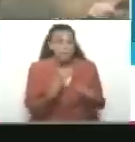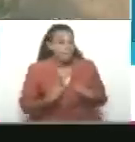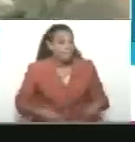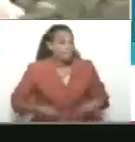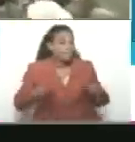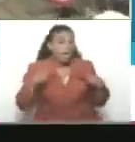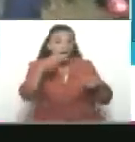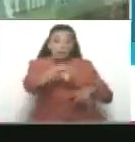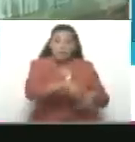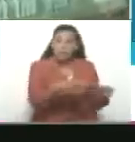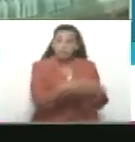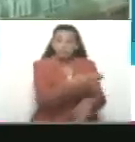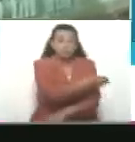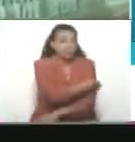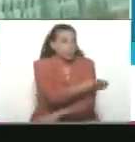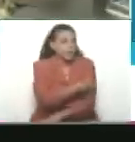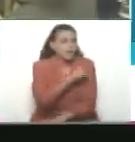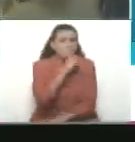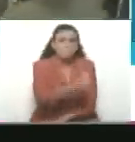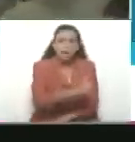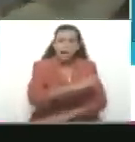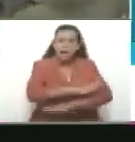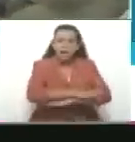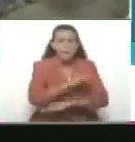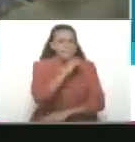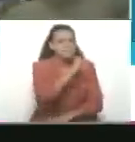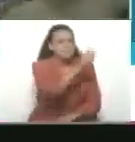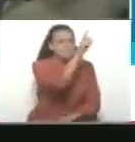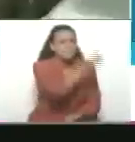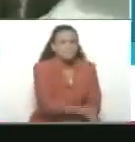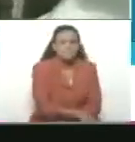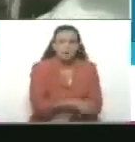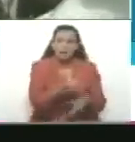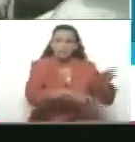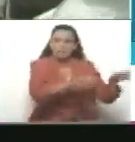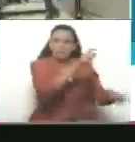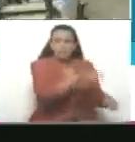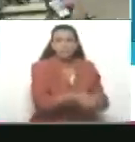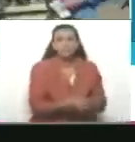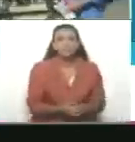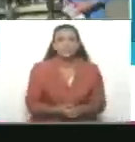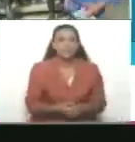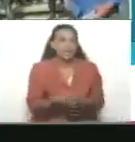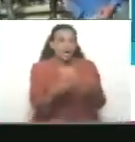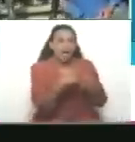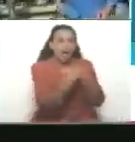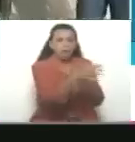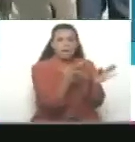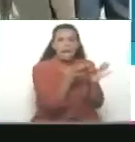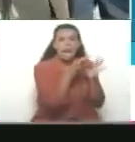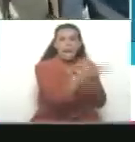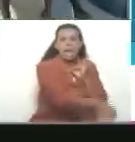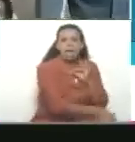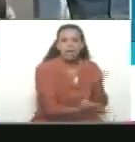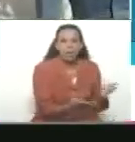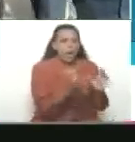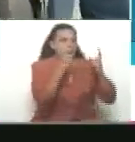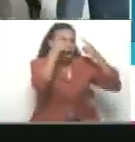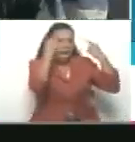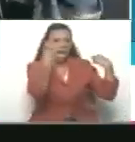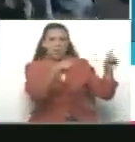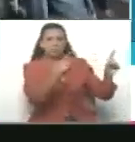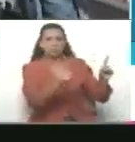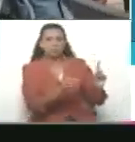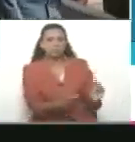en Venezuela esa derecha maltrecha no tienen vida están aislados más que nunca rechazados y